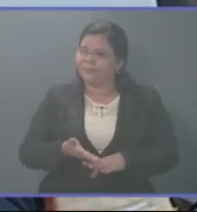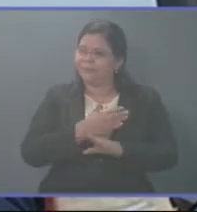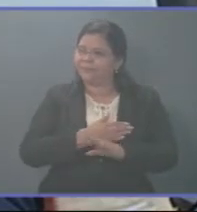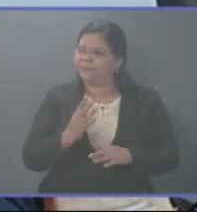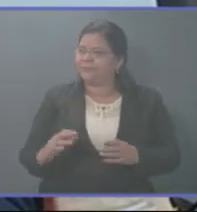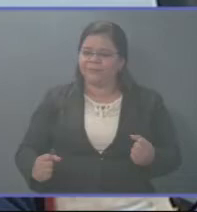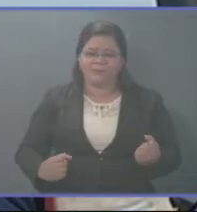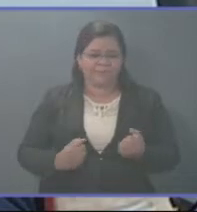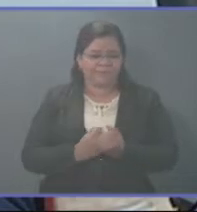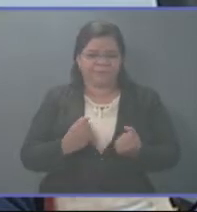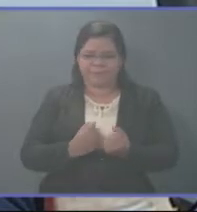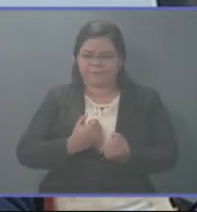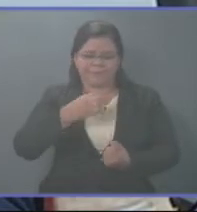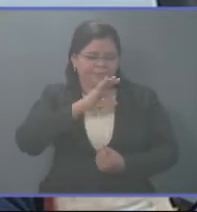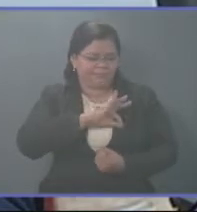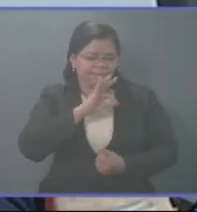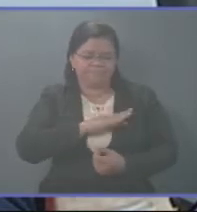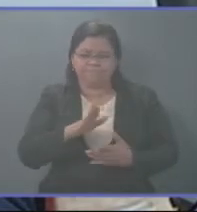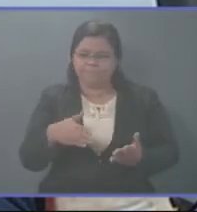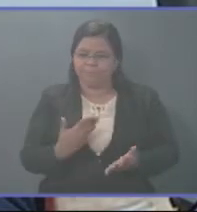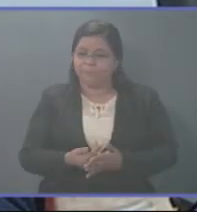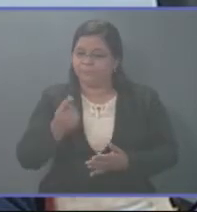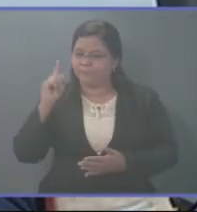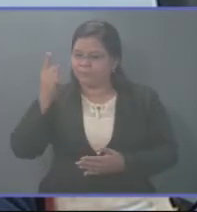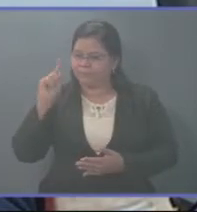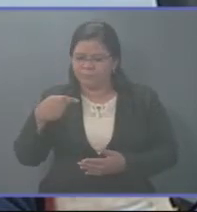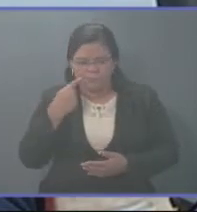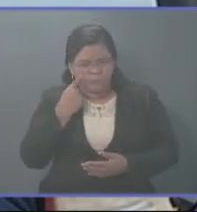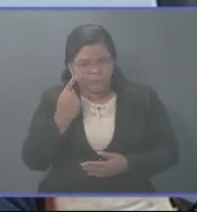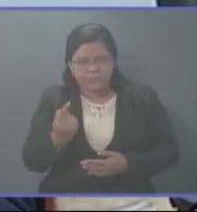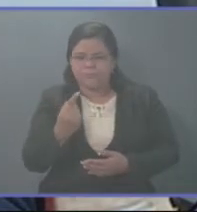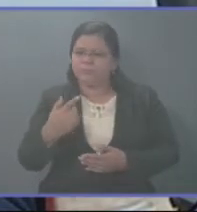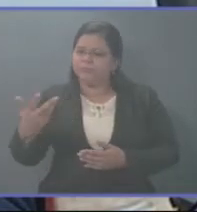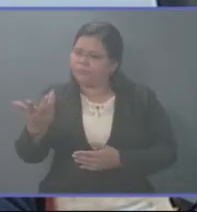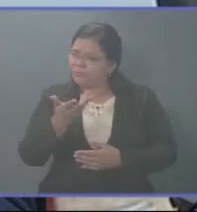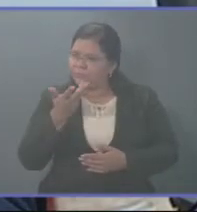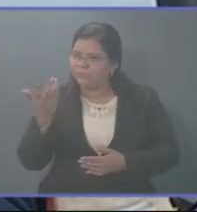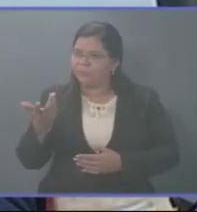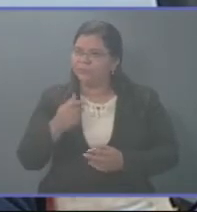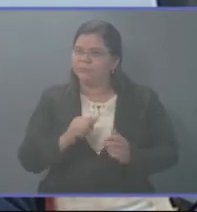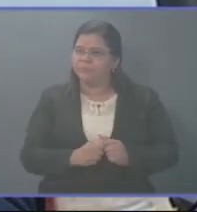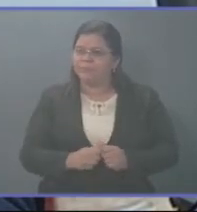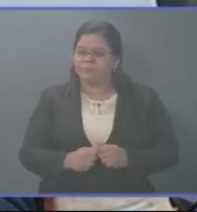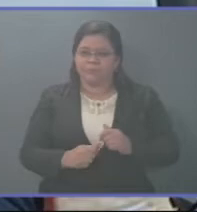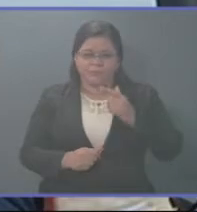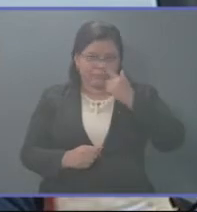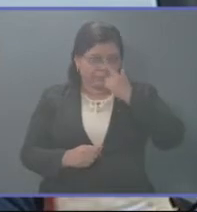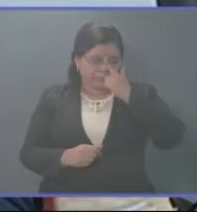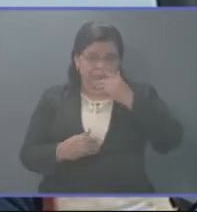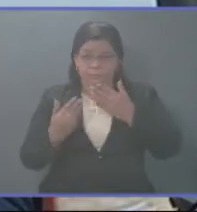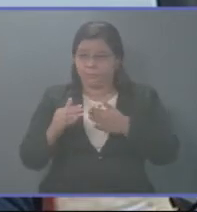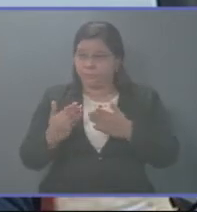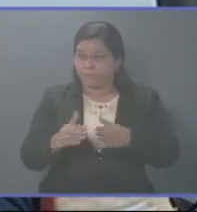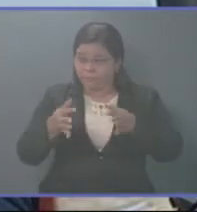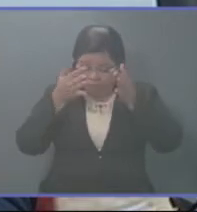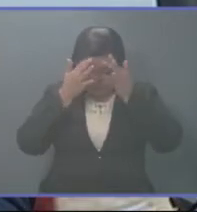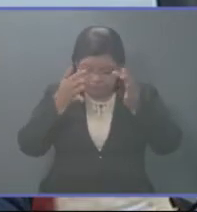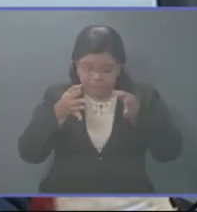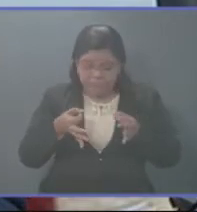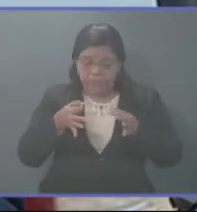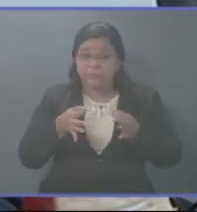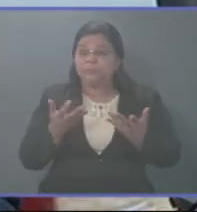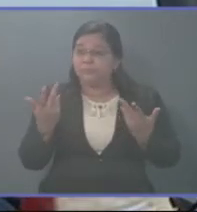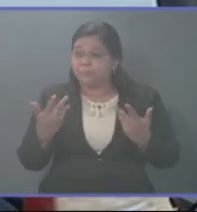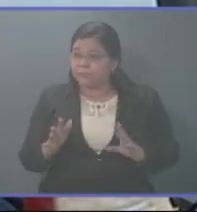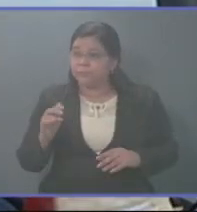el beneficio para los docentes. Fíjense y tomen nota en el tipo de decisiones que se están tomando